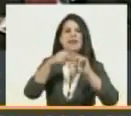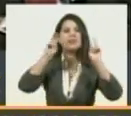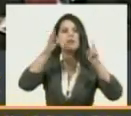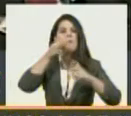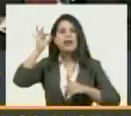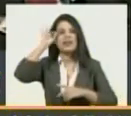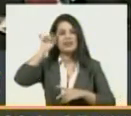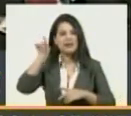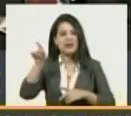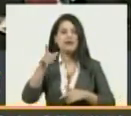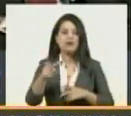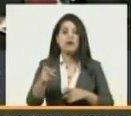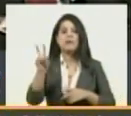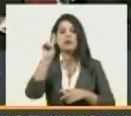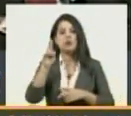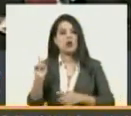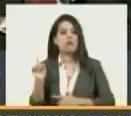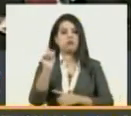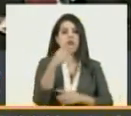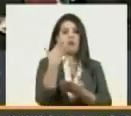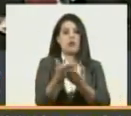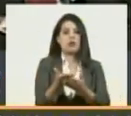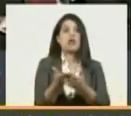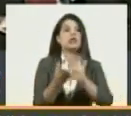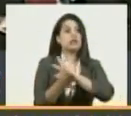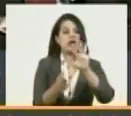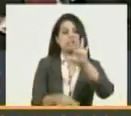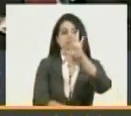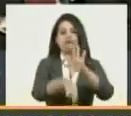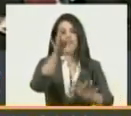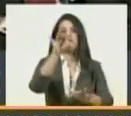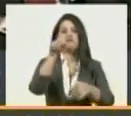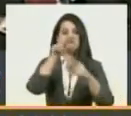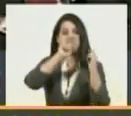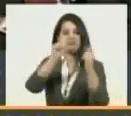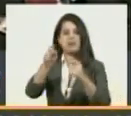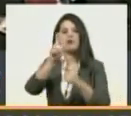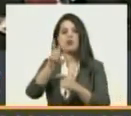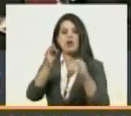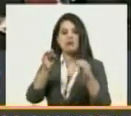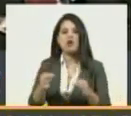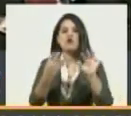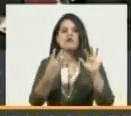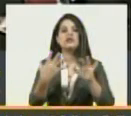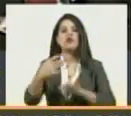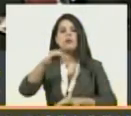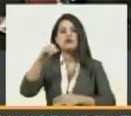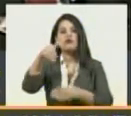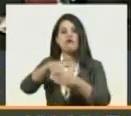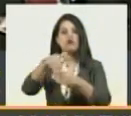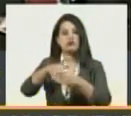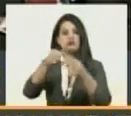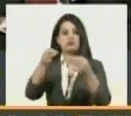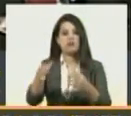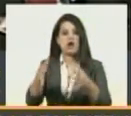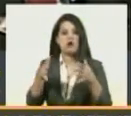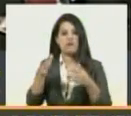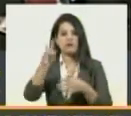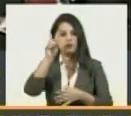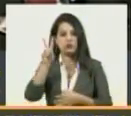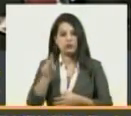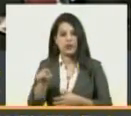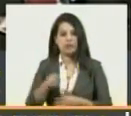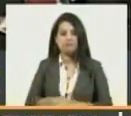Palestina. Venezuela fue electa con el 95% de los votos de la Asamblea General. Se